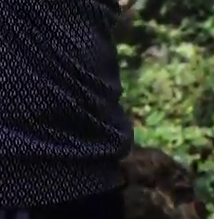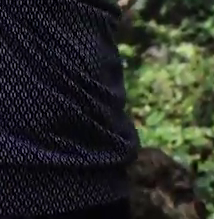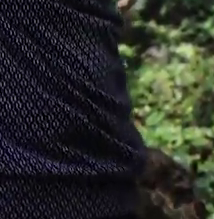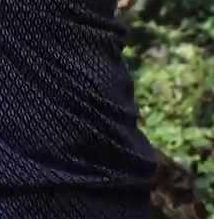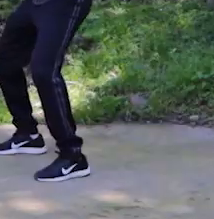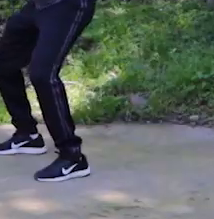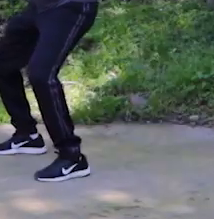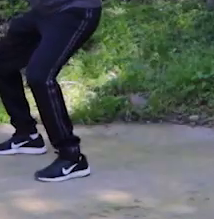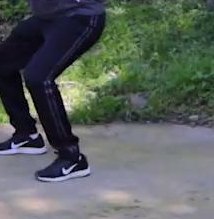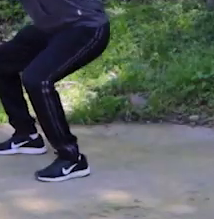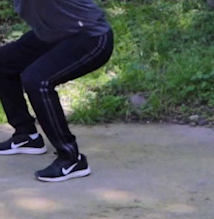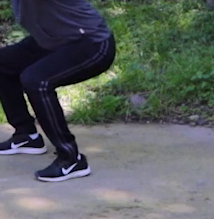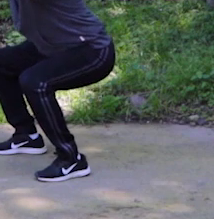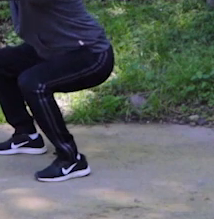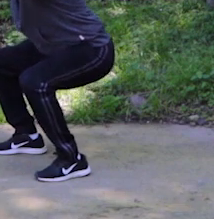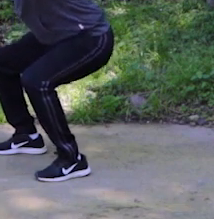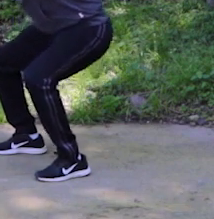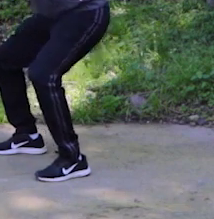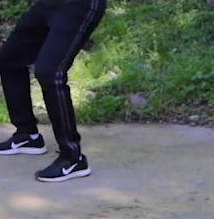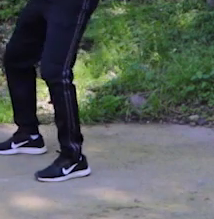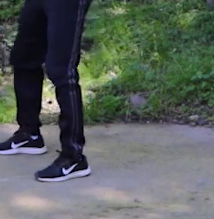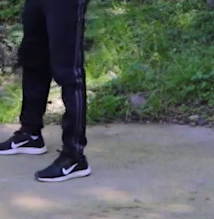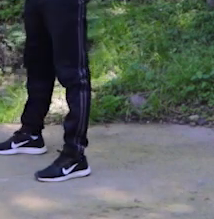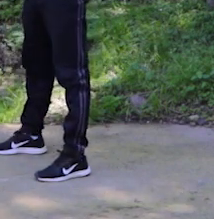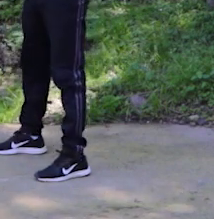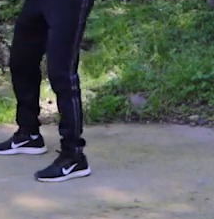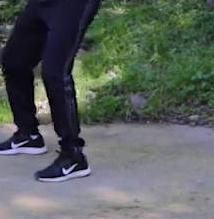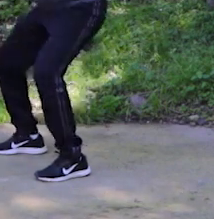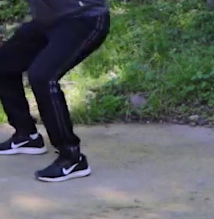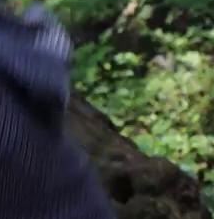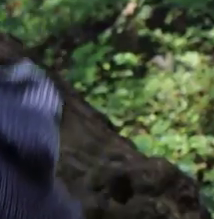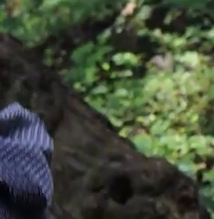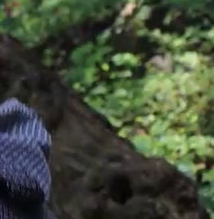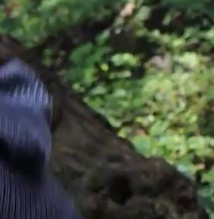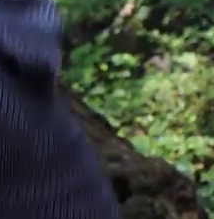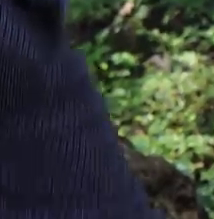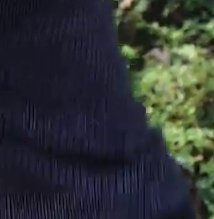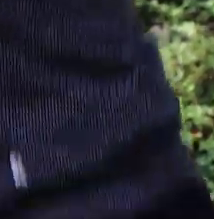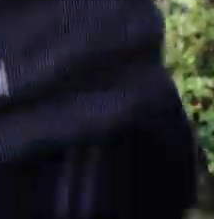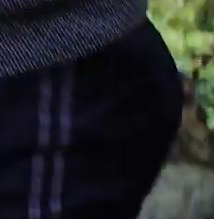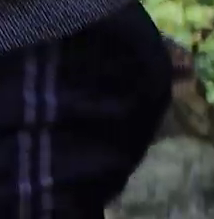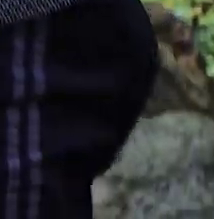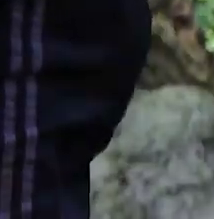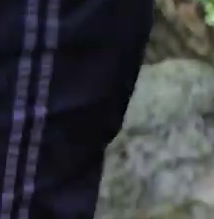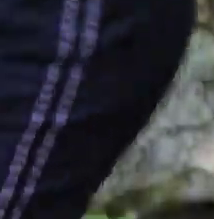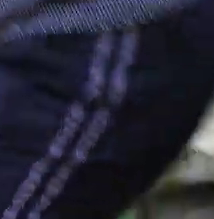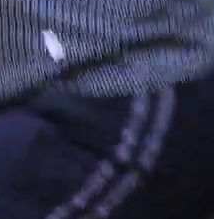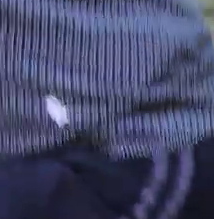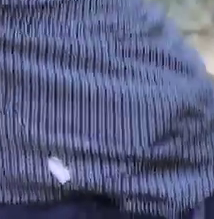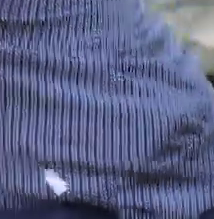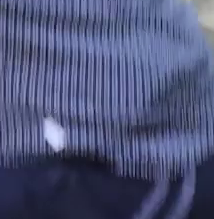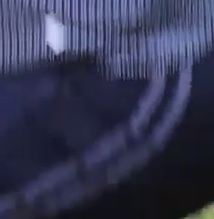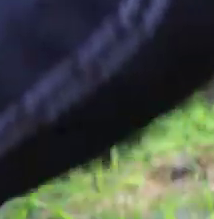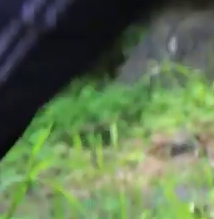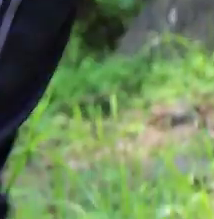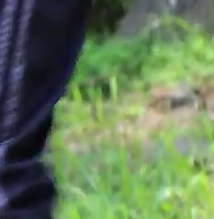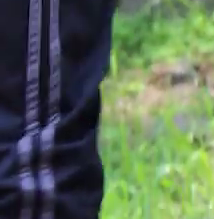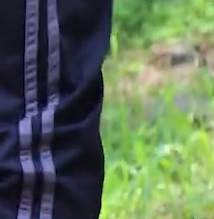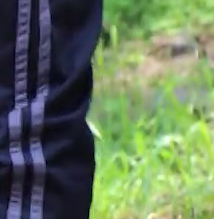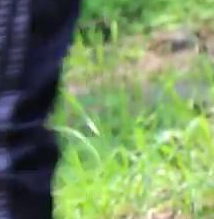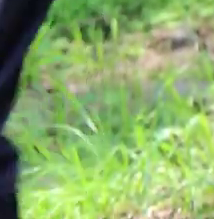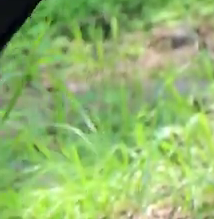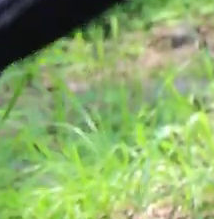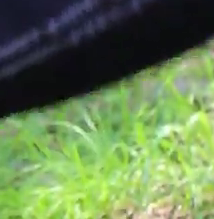frente y bajamos, flexionamos rodilla, 90. Bien, exactamente.